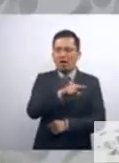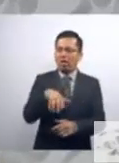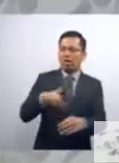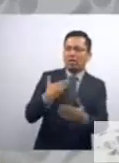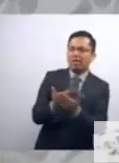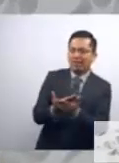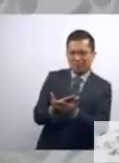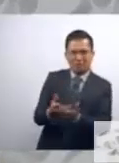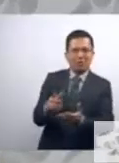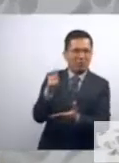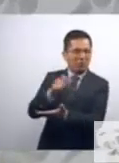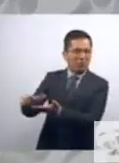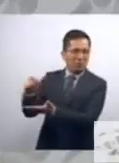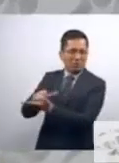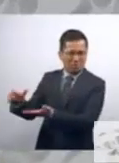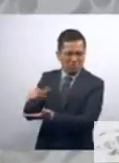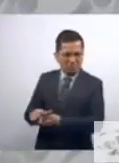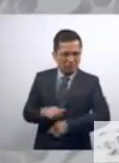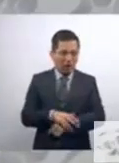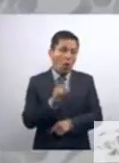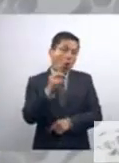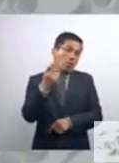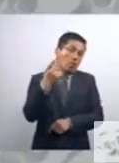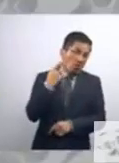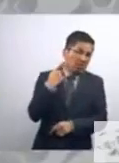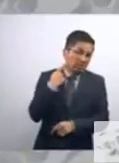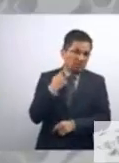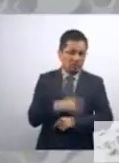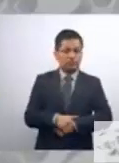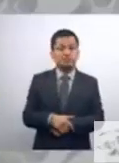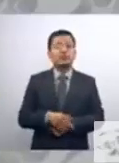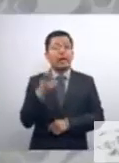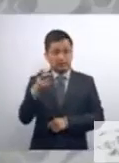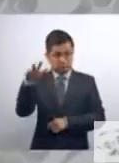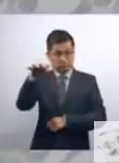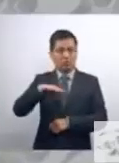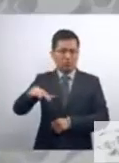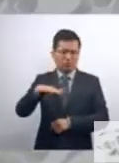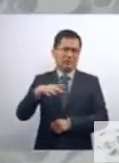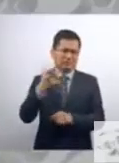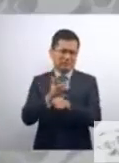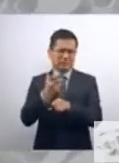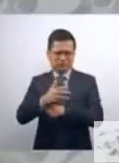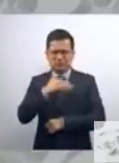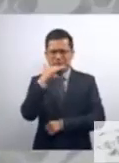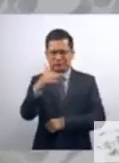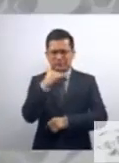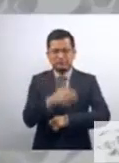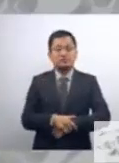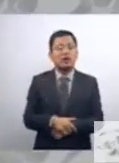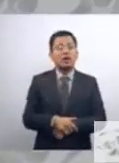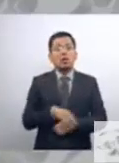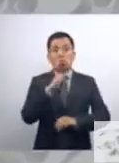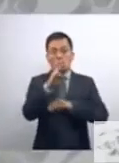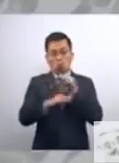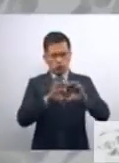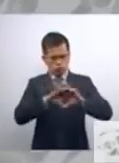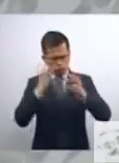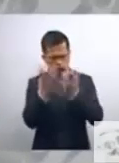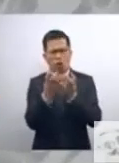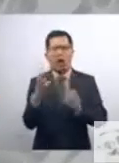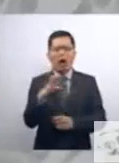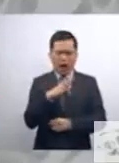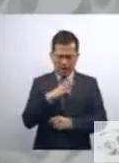de los Estados Unidos. También podemos encontrar en todo el mundo protocolos o leyes de vigilancia